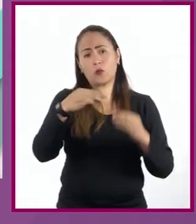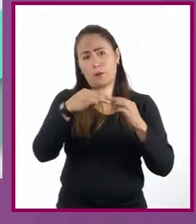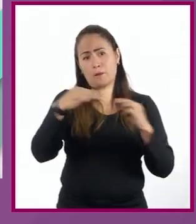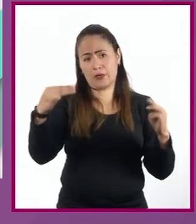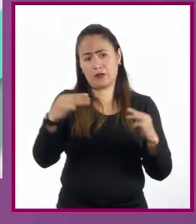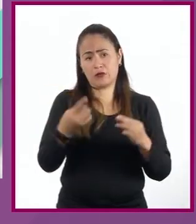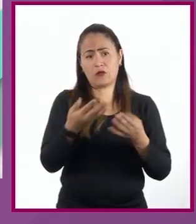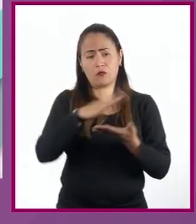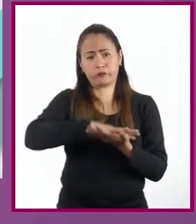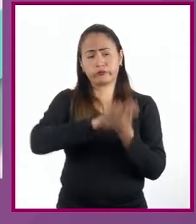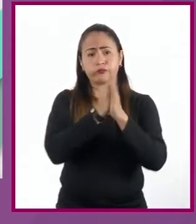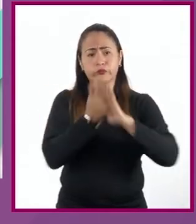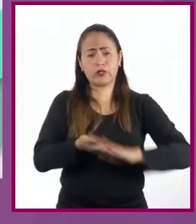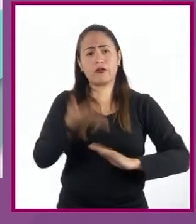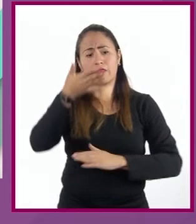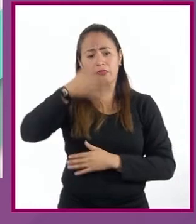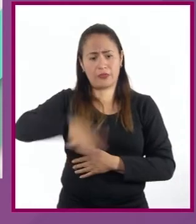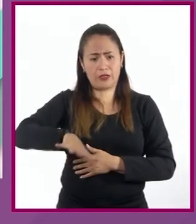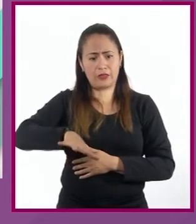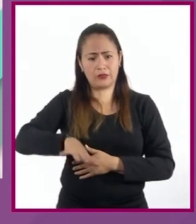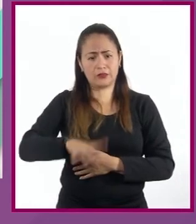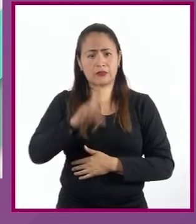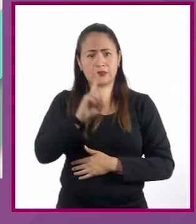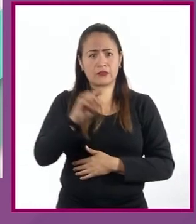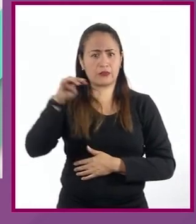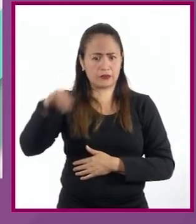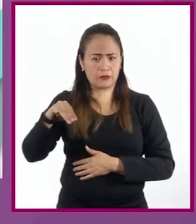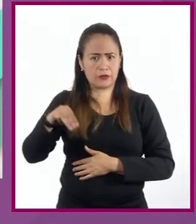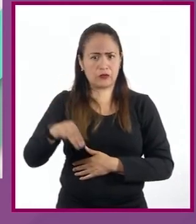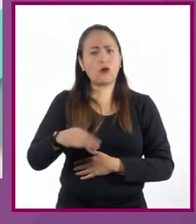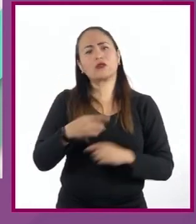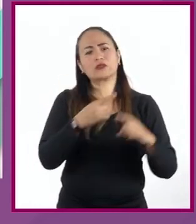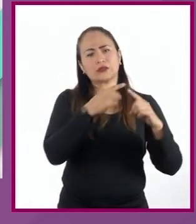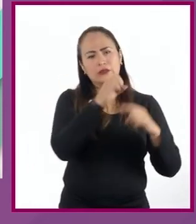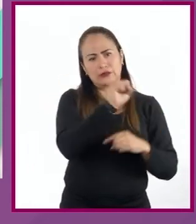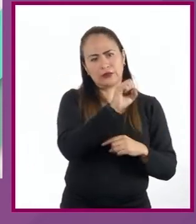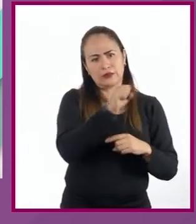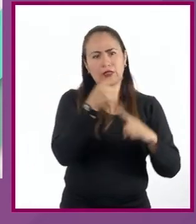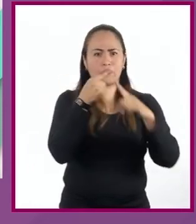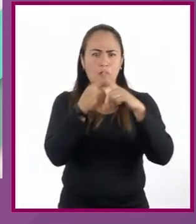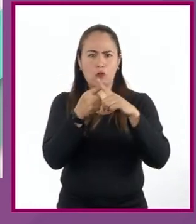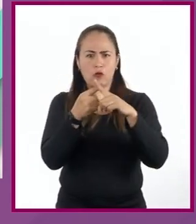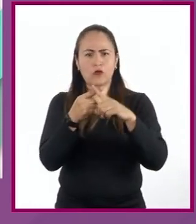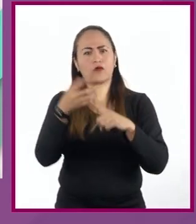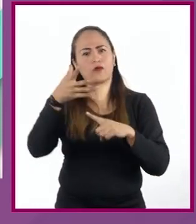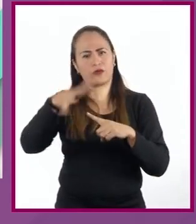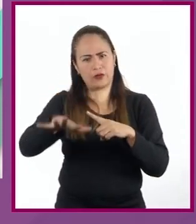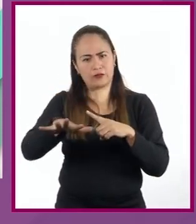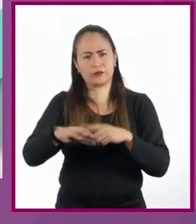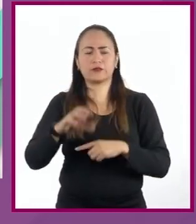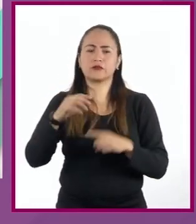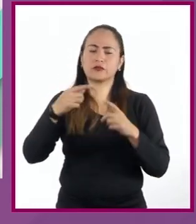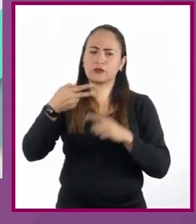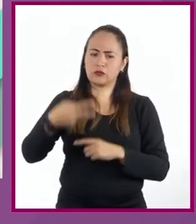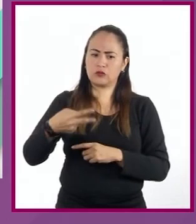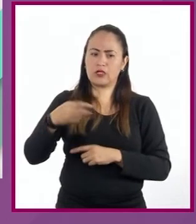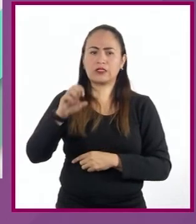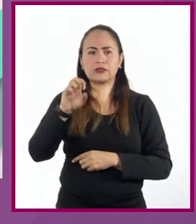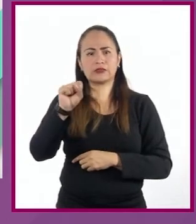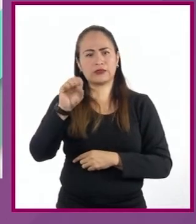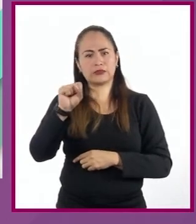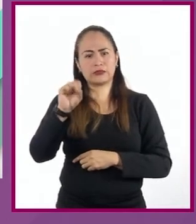decímetros. Entonces, multiplicamos 60 por 10 y tenemos 600 decímetros.